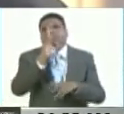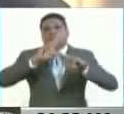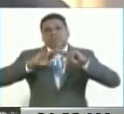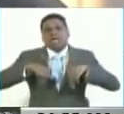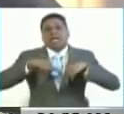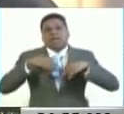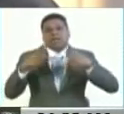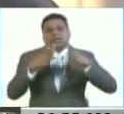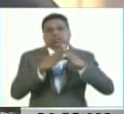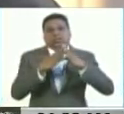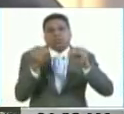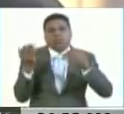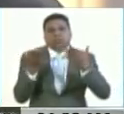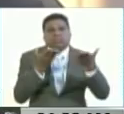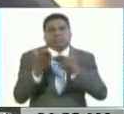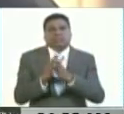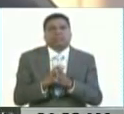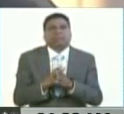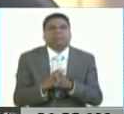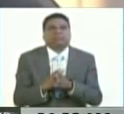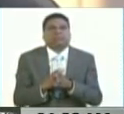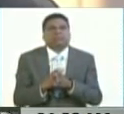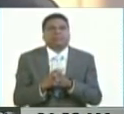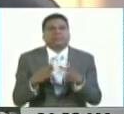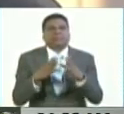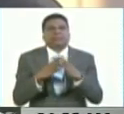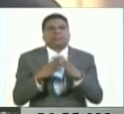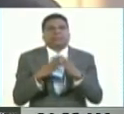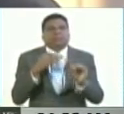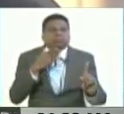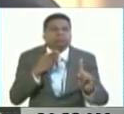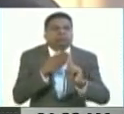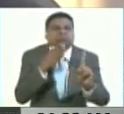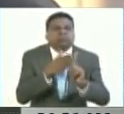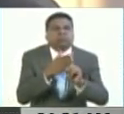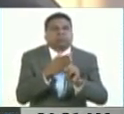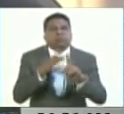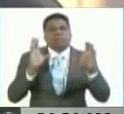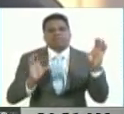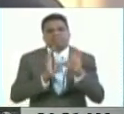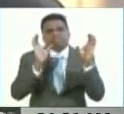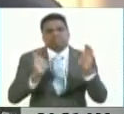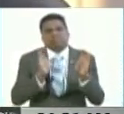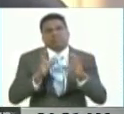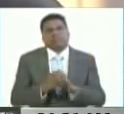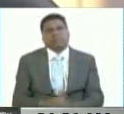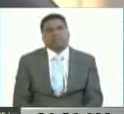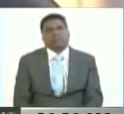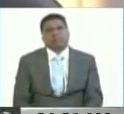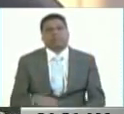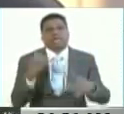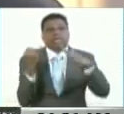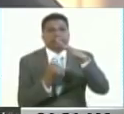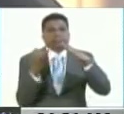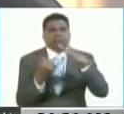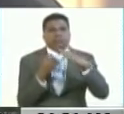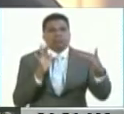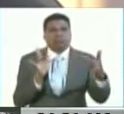el ancho de banda es mayor, tiene menor posibilidad de ser atacado ese tipo de institución, ese tipo de